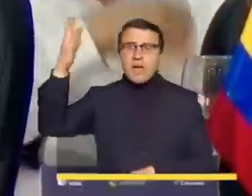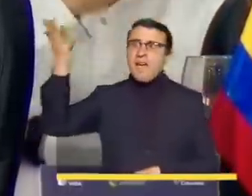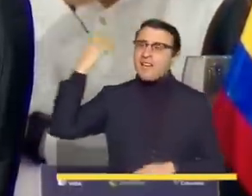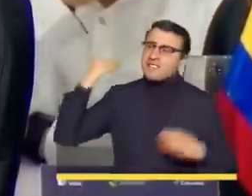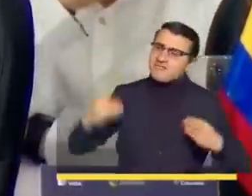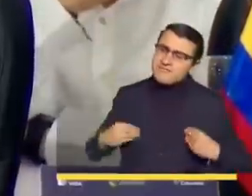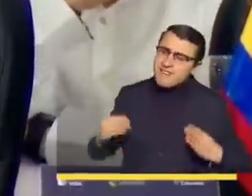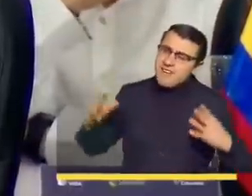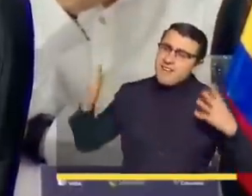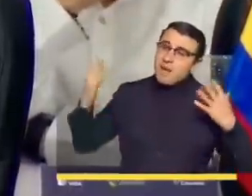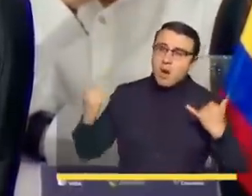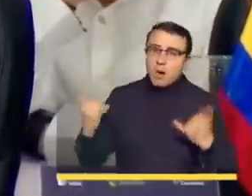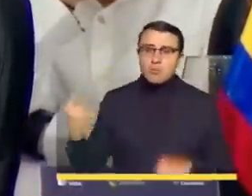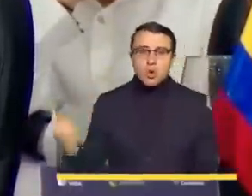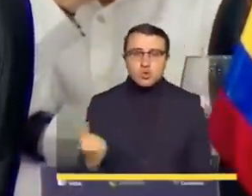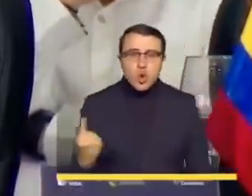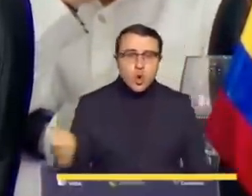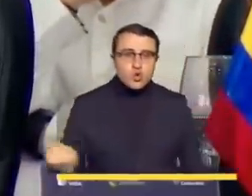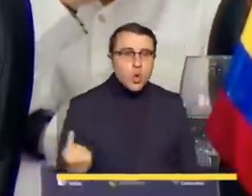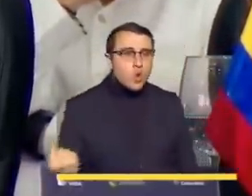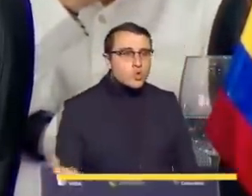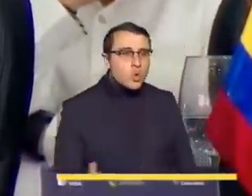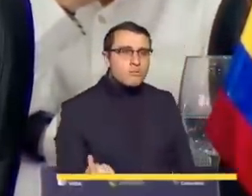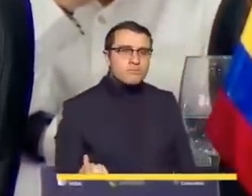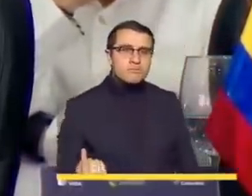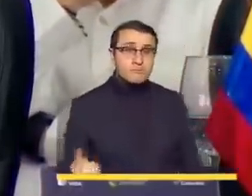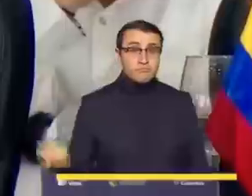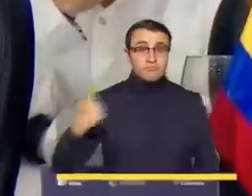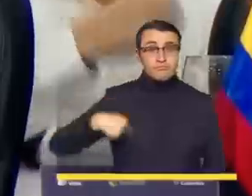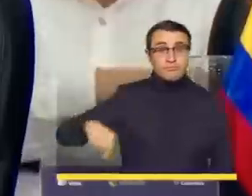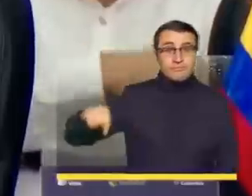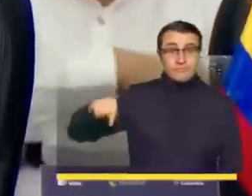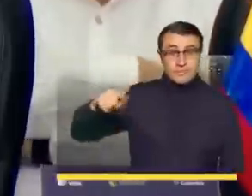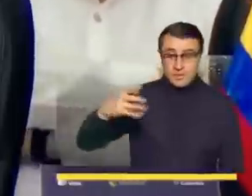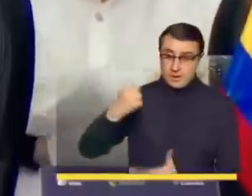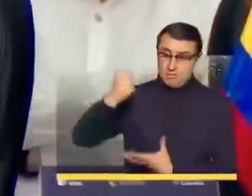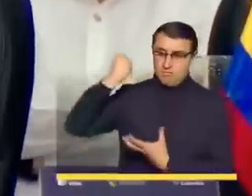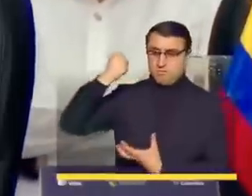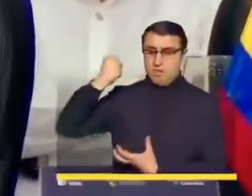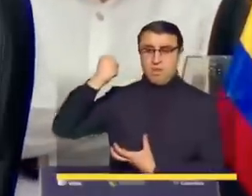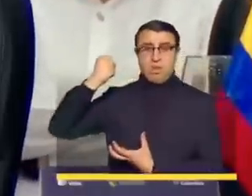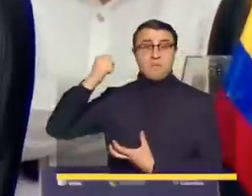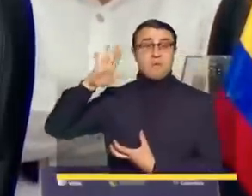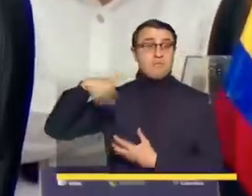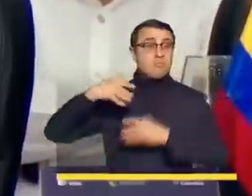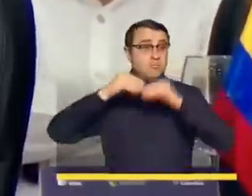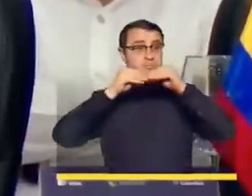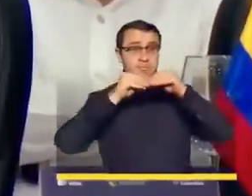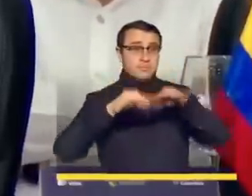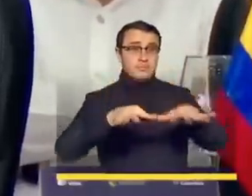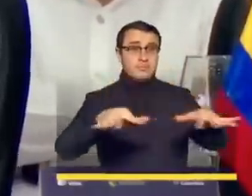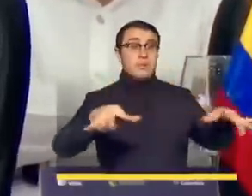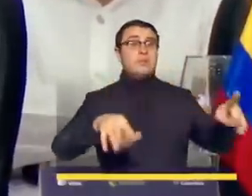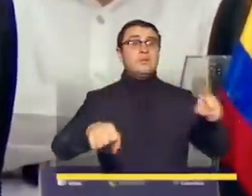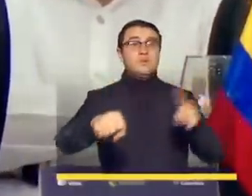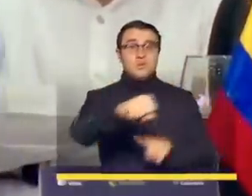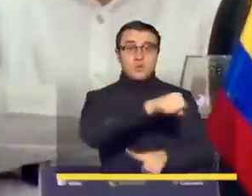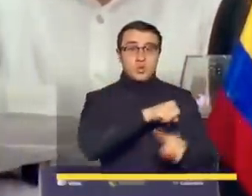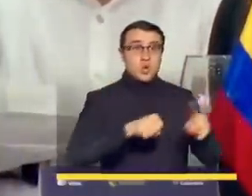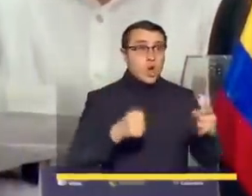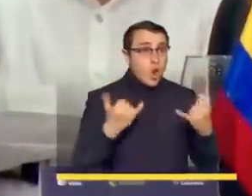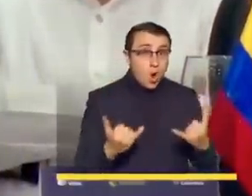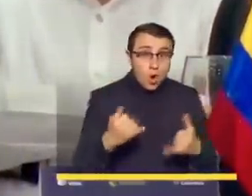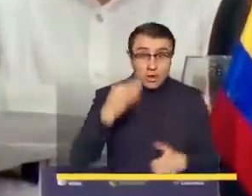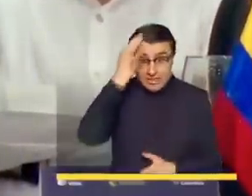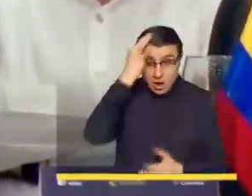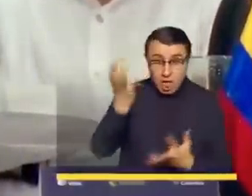soledad. El capitalismo, en su fase más tardía, llevó a las sociedades que hoy consumen